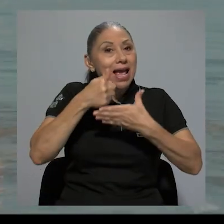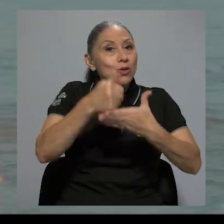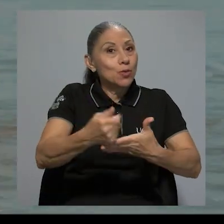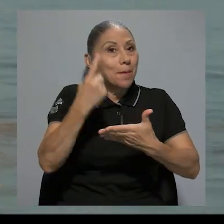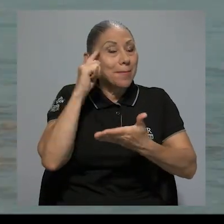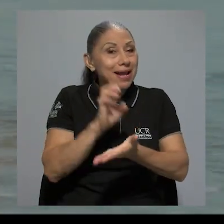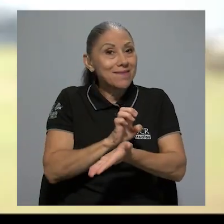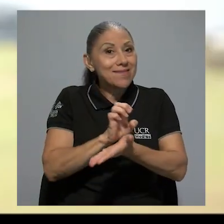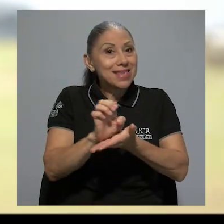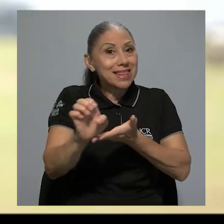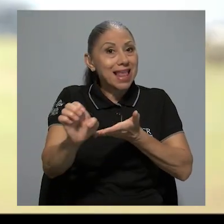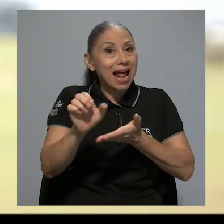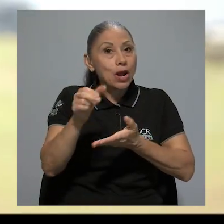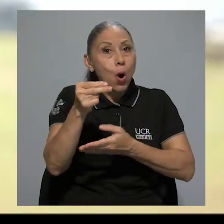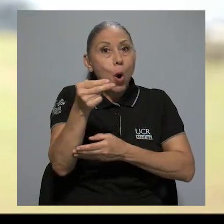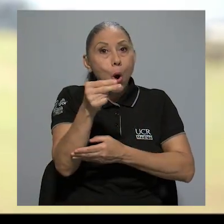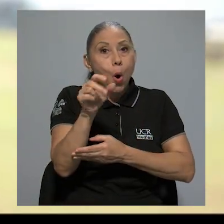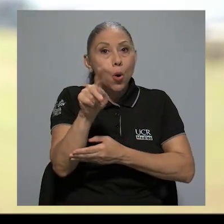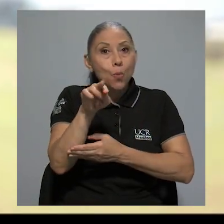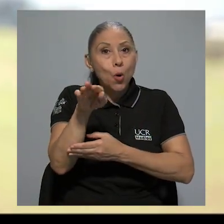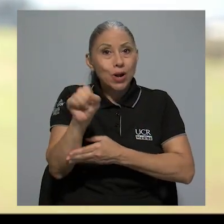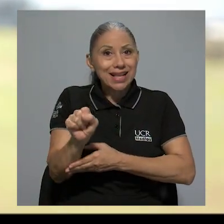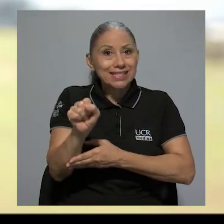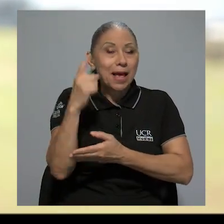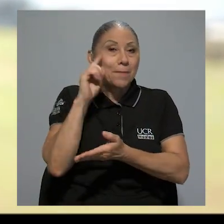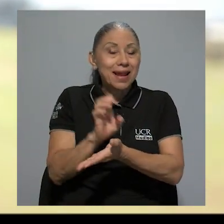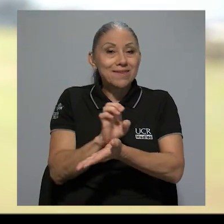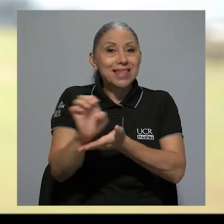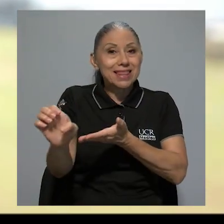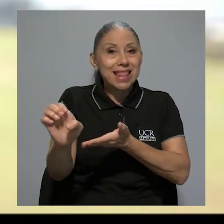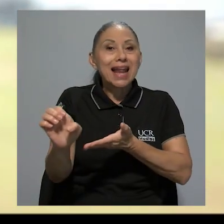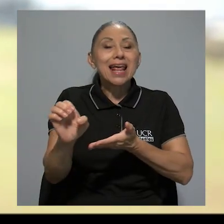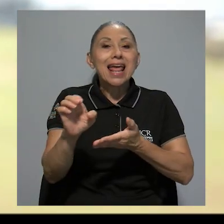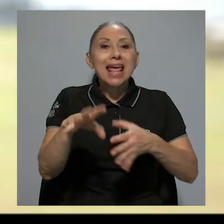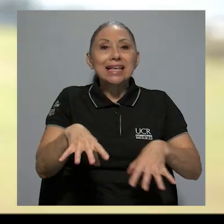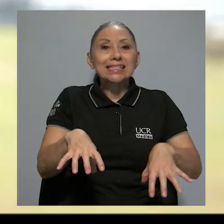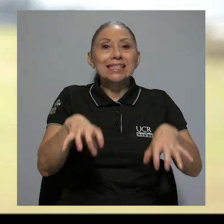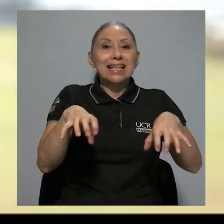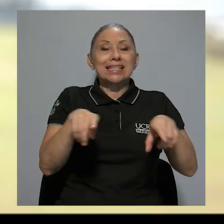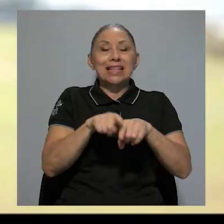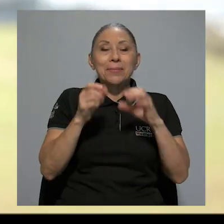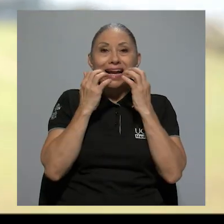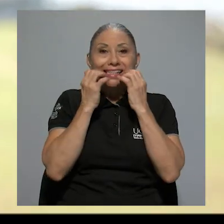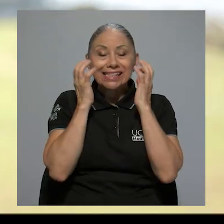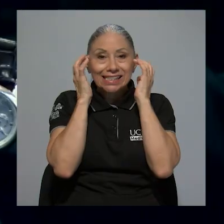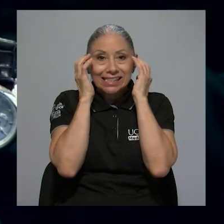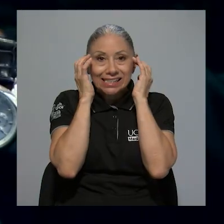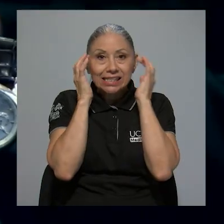ansiedad, lo que mejora el estado de ánimo y evita los problemas mentales.